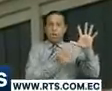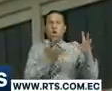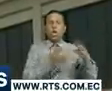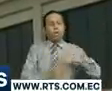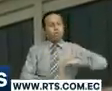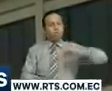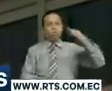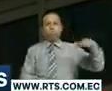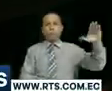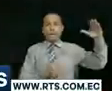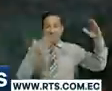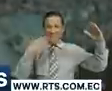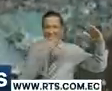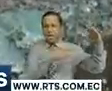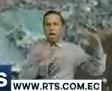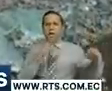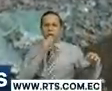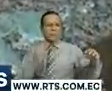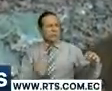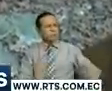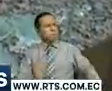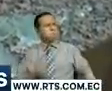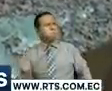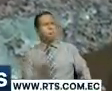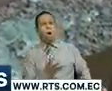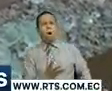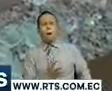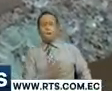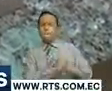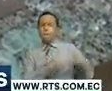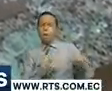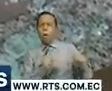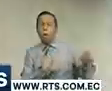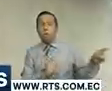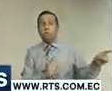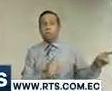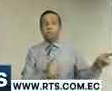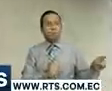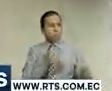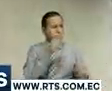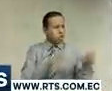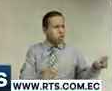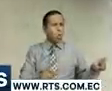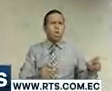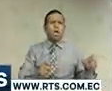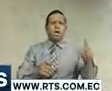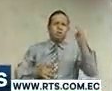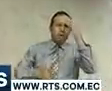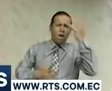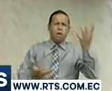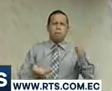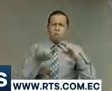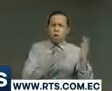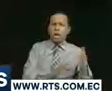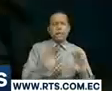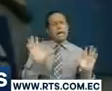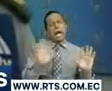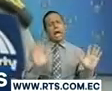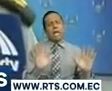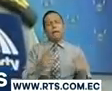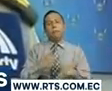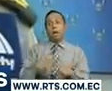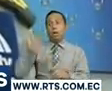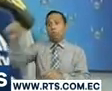Carmen, en Guayaquil. No hay personas con afectaciones físicas ni tampoco detenidas en este caso.